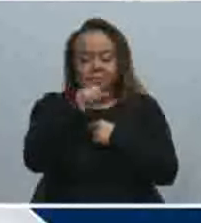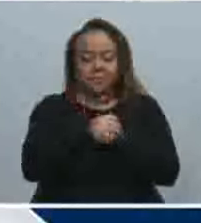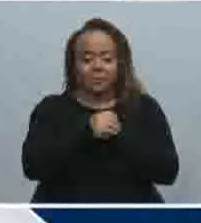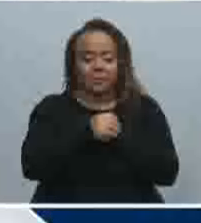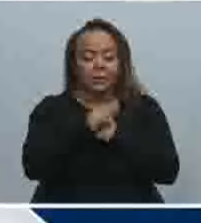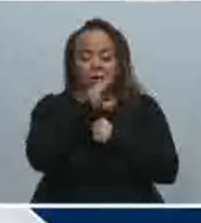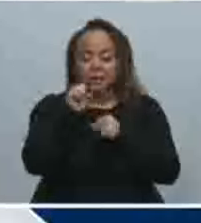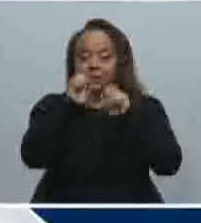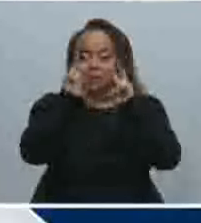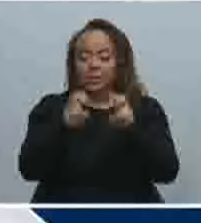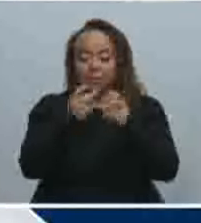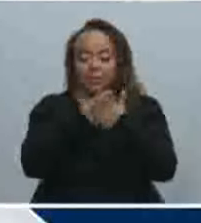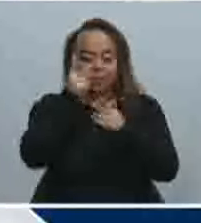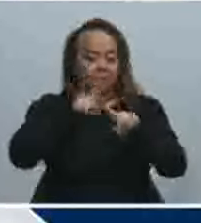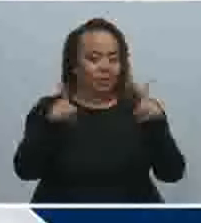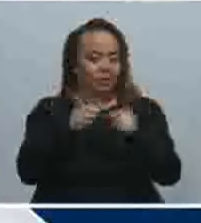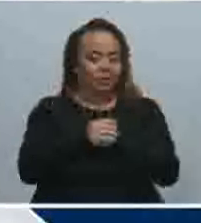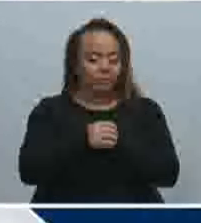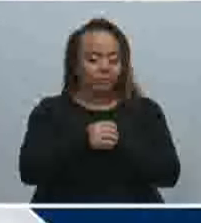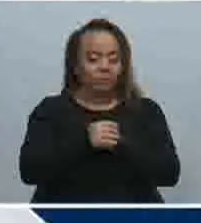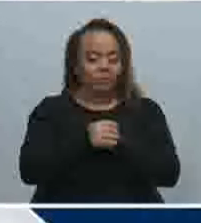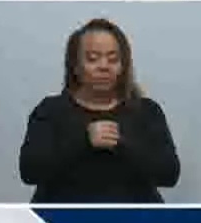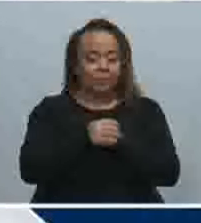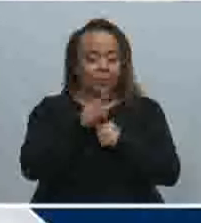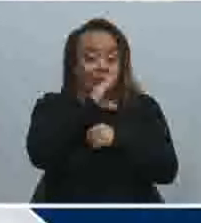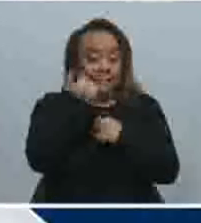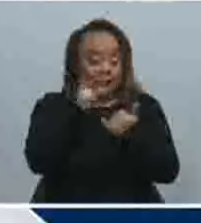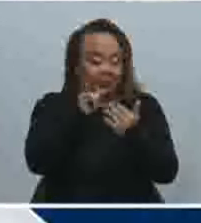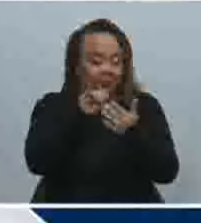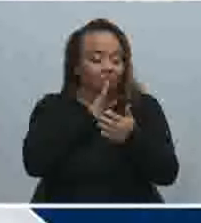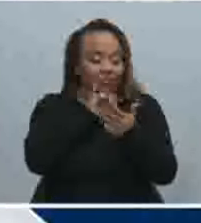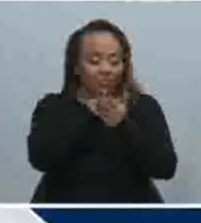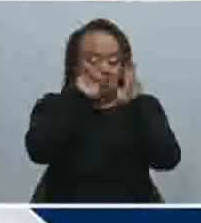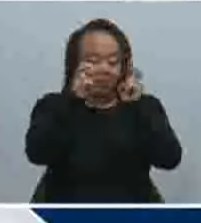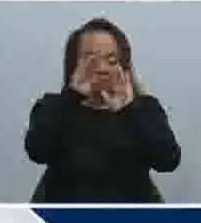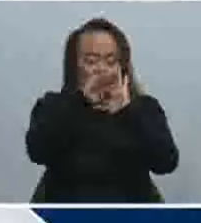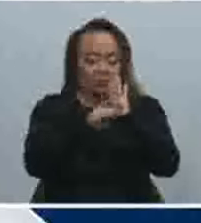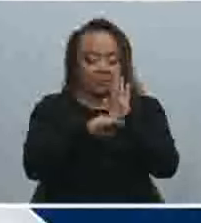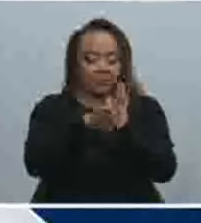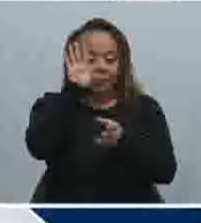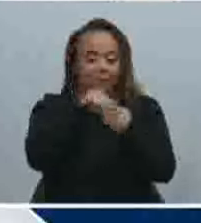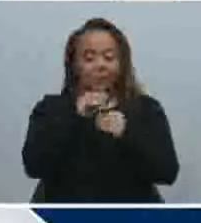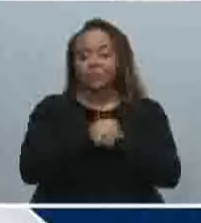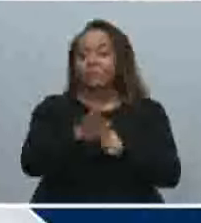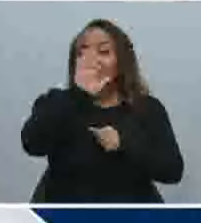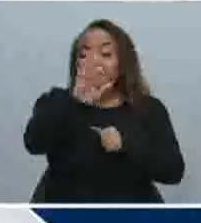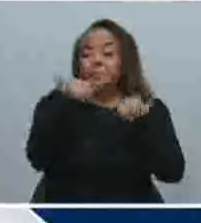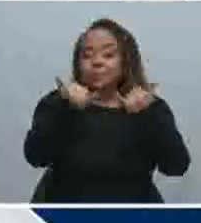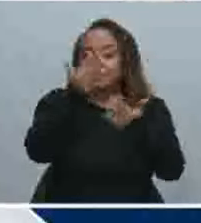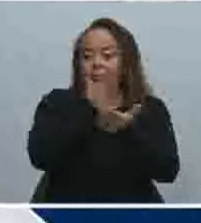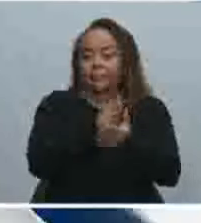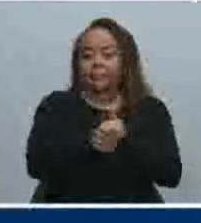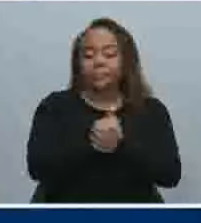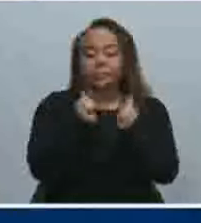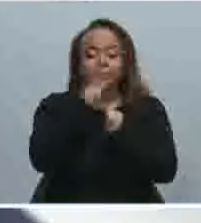prueba de un valor diferente Ya de un tot si entramos en ese tema de de la tabla acumulada sí vamos a ir a la pausa de hecho